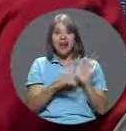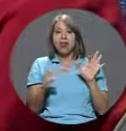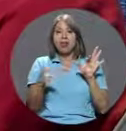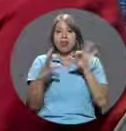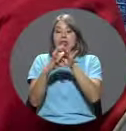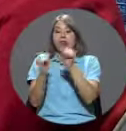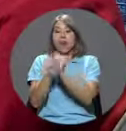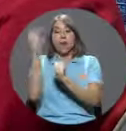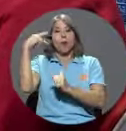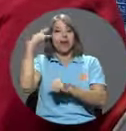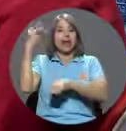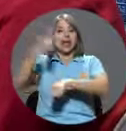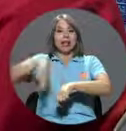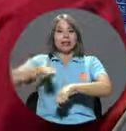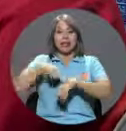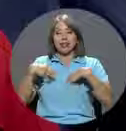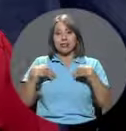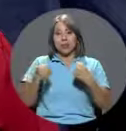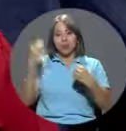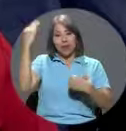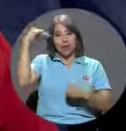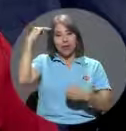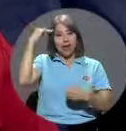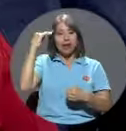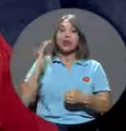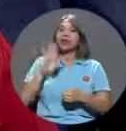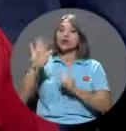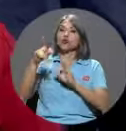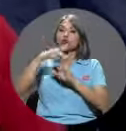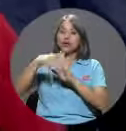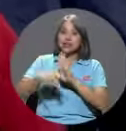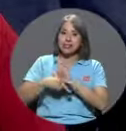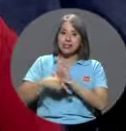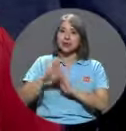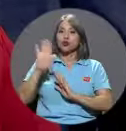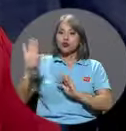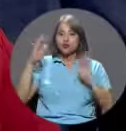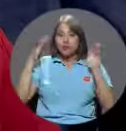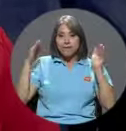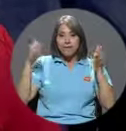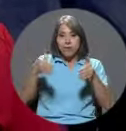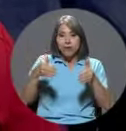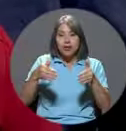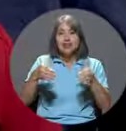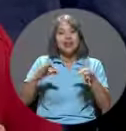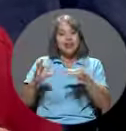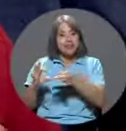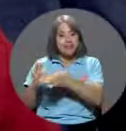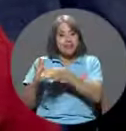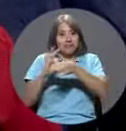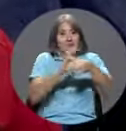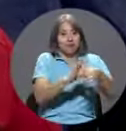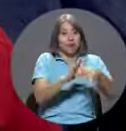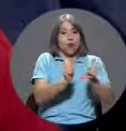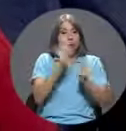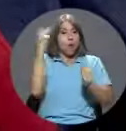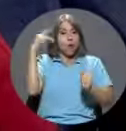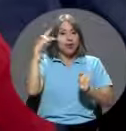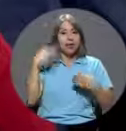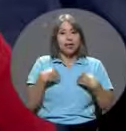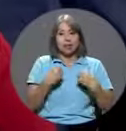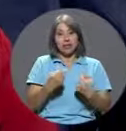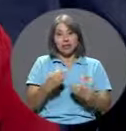es la Política Nacional de Salud Mental, ¿verdad? Sus principios, sus enfoques están relacionados con esa política